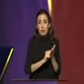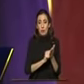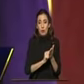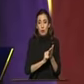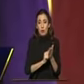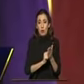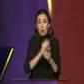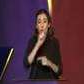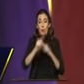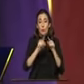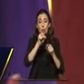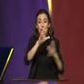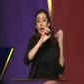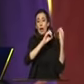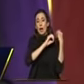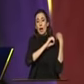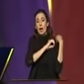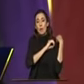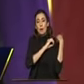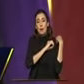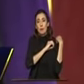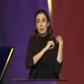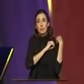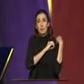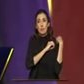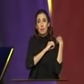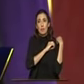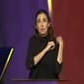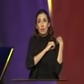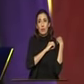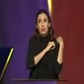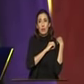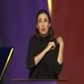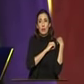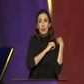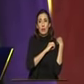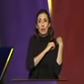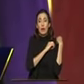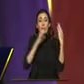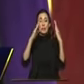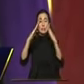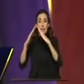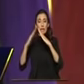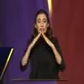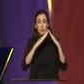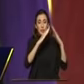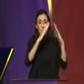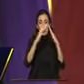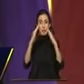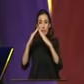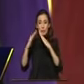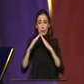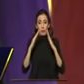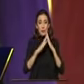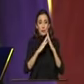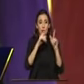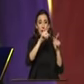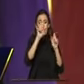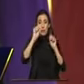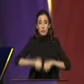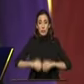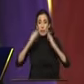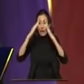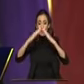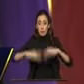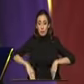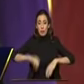al que estaban obligados los beneficiarios. Se les construyó viviendas con copago a quienes se les había caído la